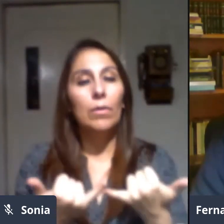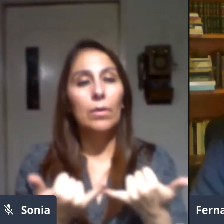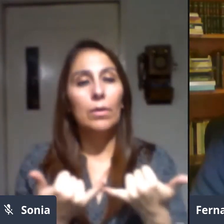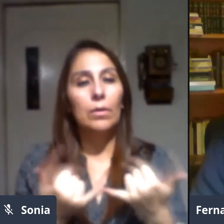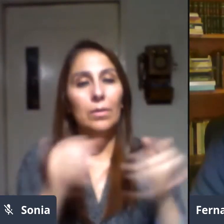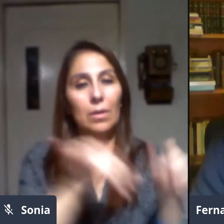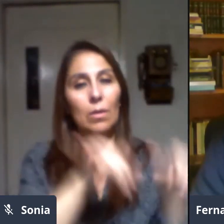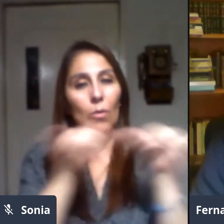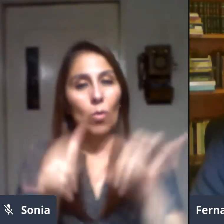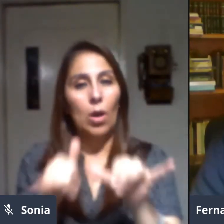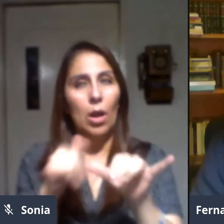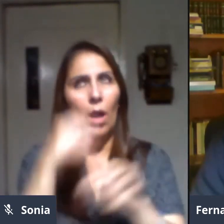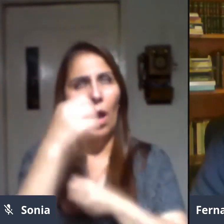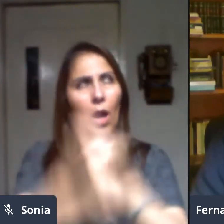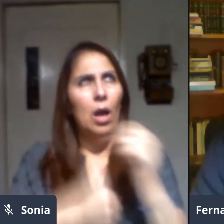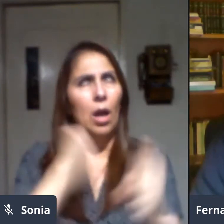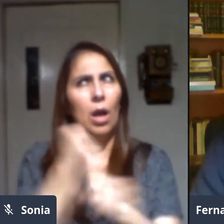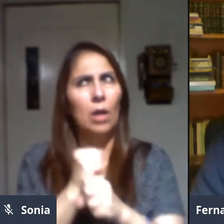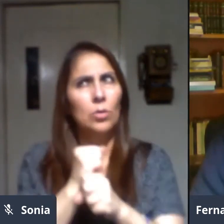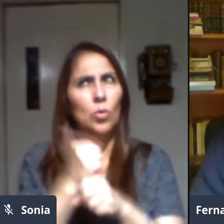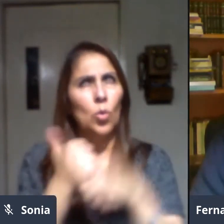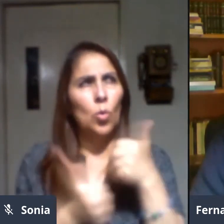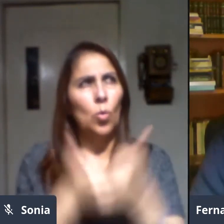son 85